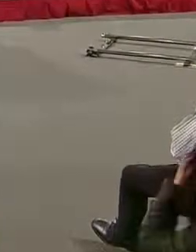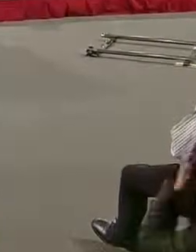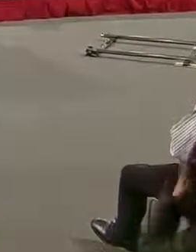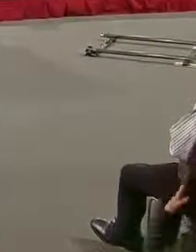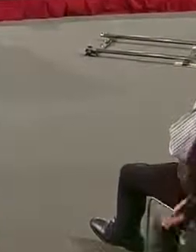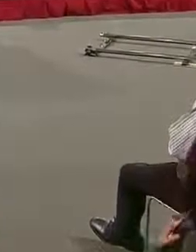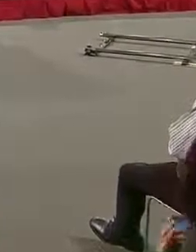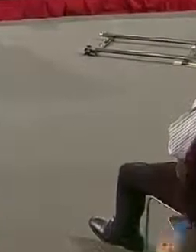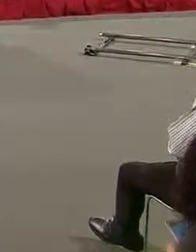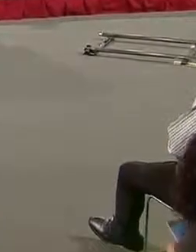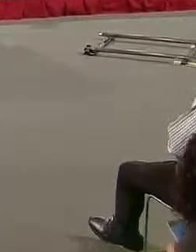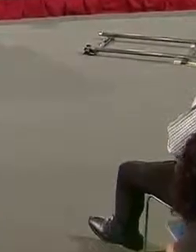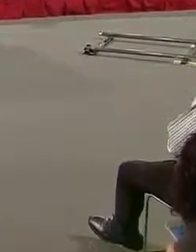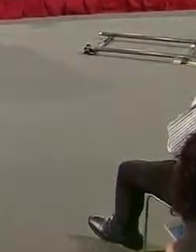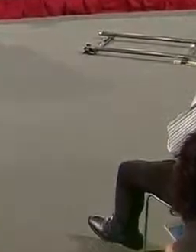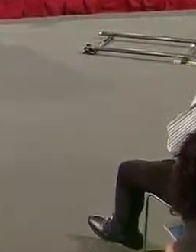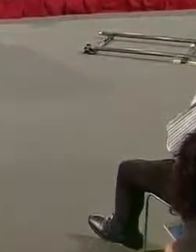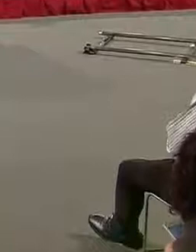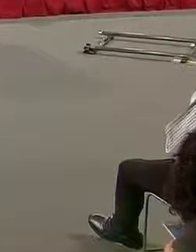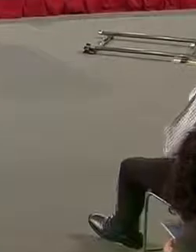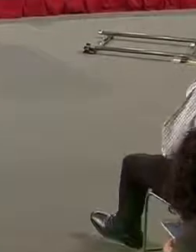Buenos días. Para actualizar la